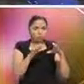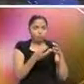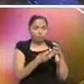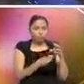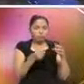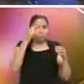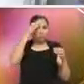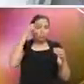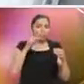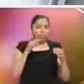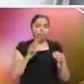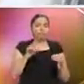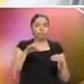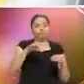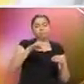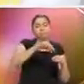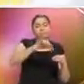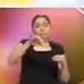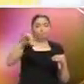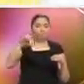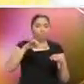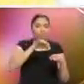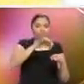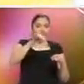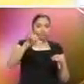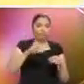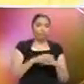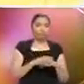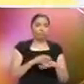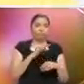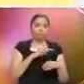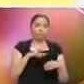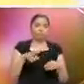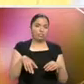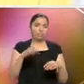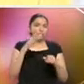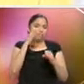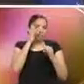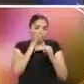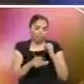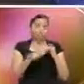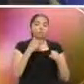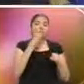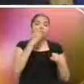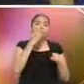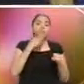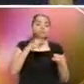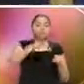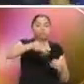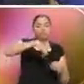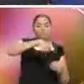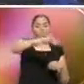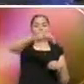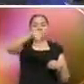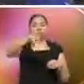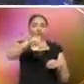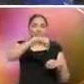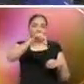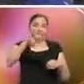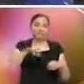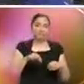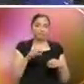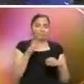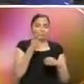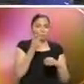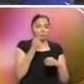de miel de abeja, que queda bien, ¿no? Un toquecito al final. El Oye, es jamón que ta- queda bueno, fíjate, con la miel. Claro. Y un